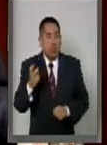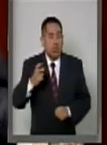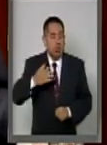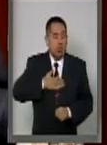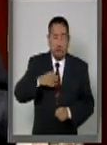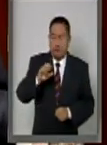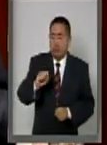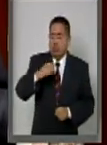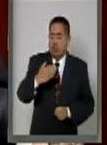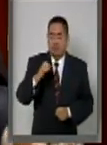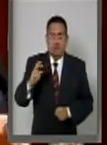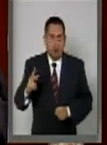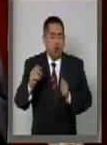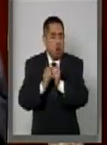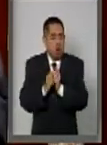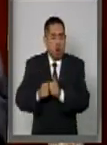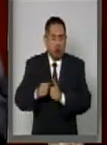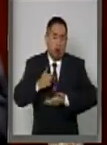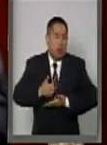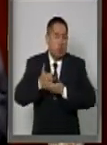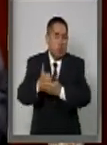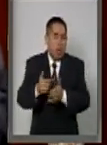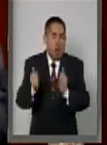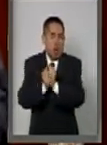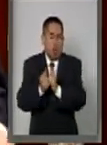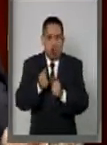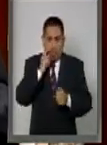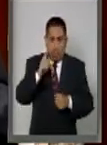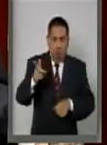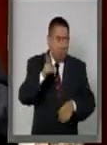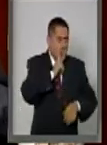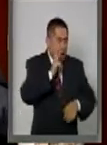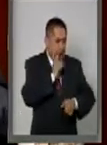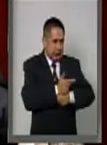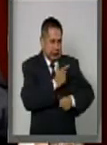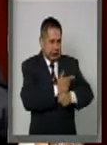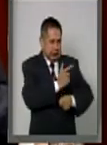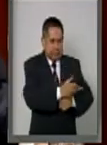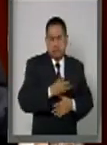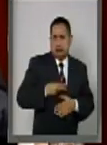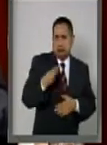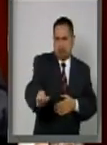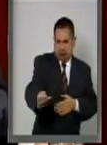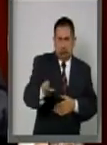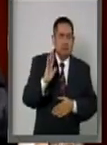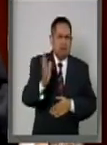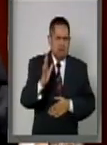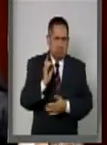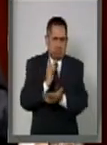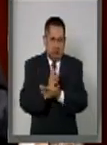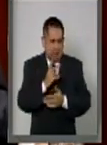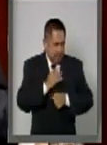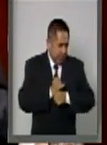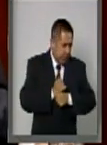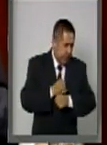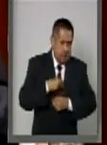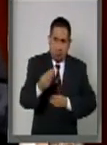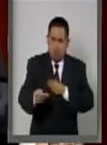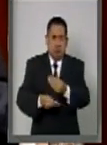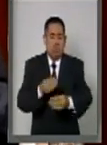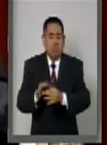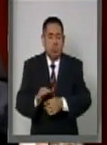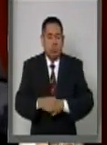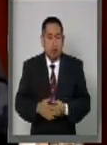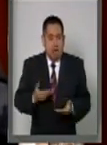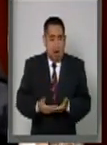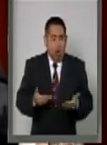Hacienda, coadyuvando como está obligada a hacerla, aporte los elementos necesarios una vez detonadas las investigaciones. Hoy